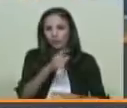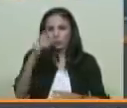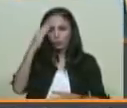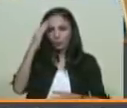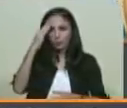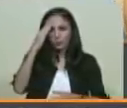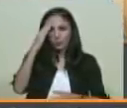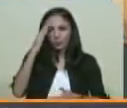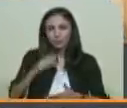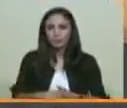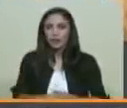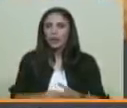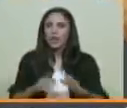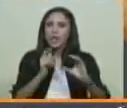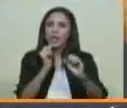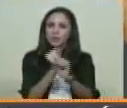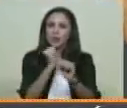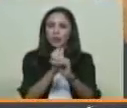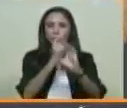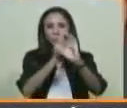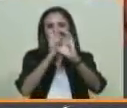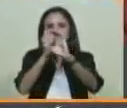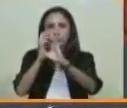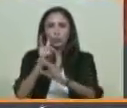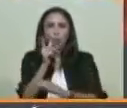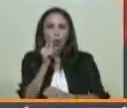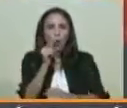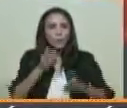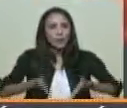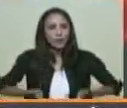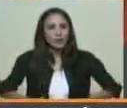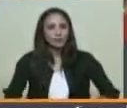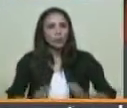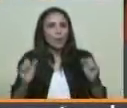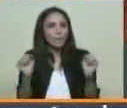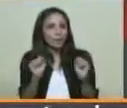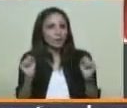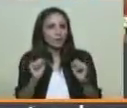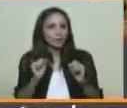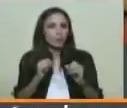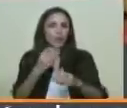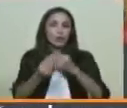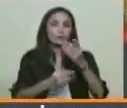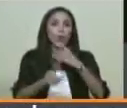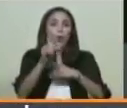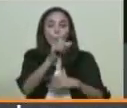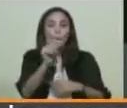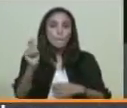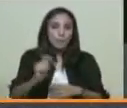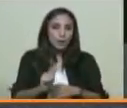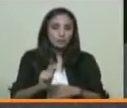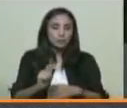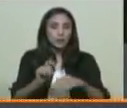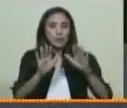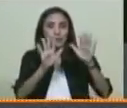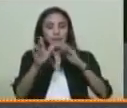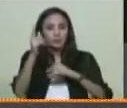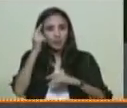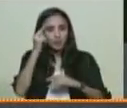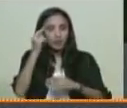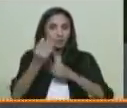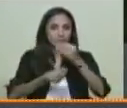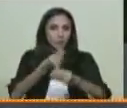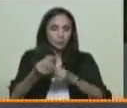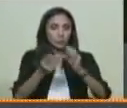realizada por el artista merideño Giovanni Gardeliano, obra que realizó en un mes y 15 días, y quien además el día de